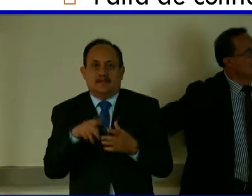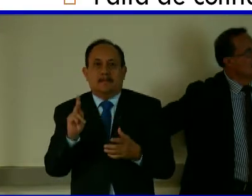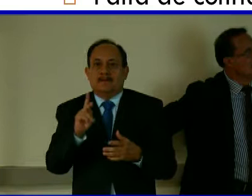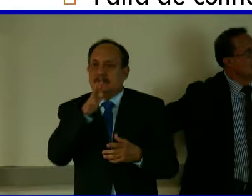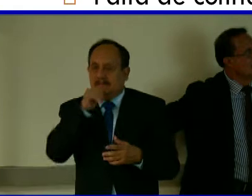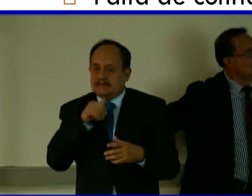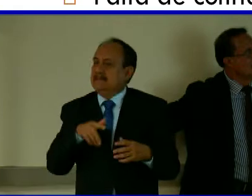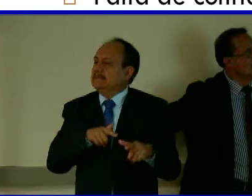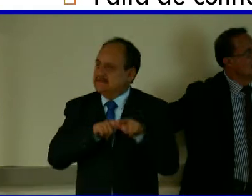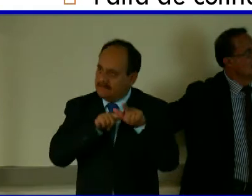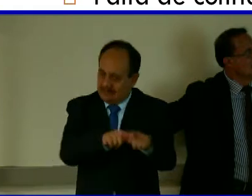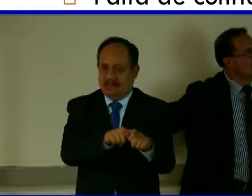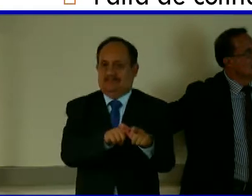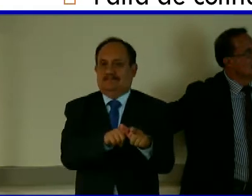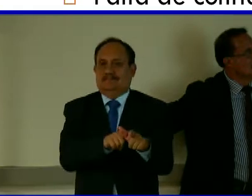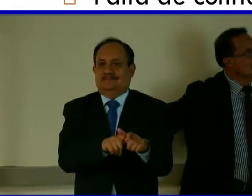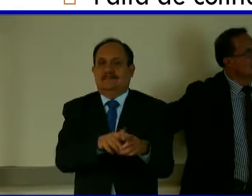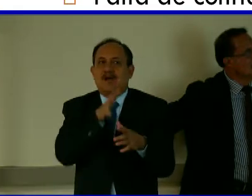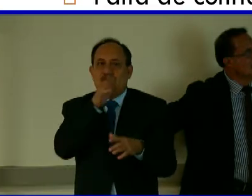pueden evitar.